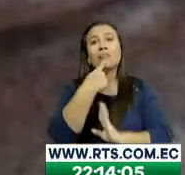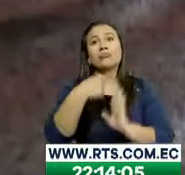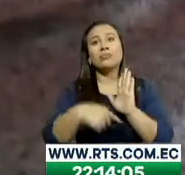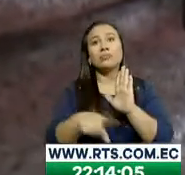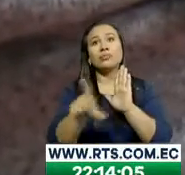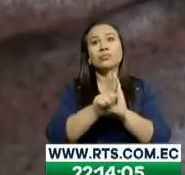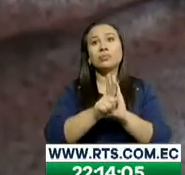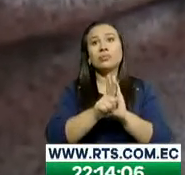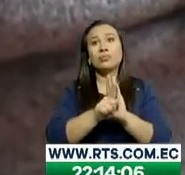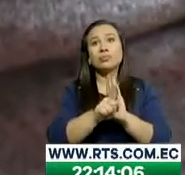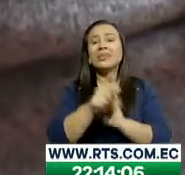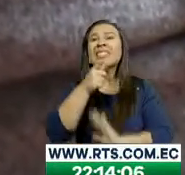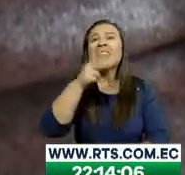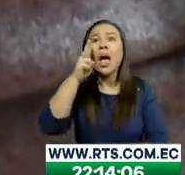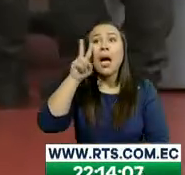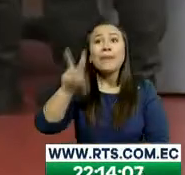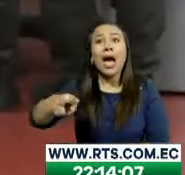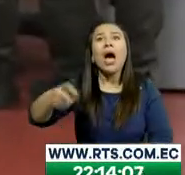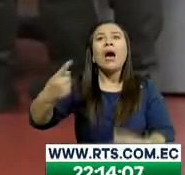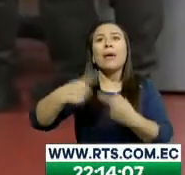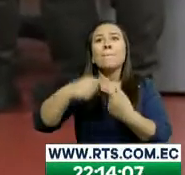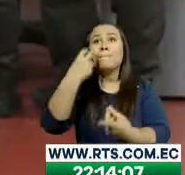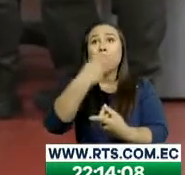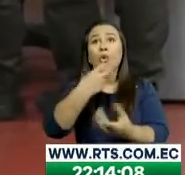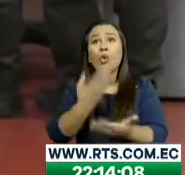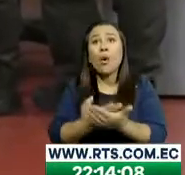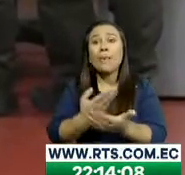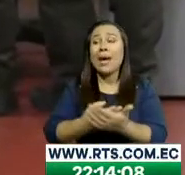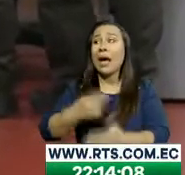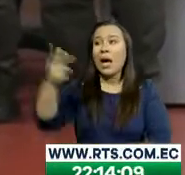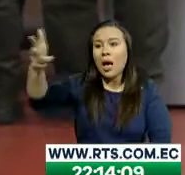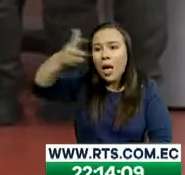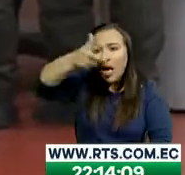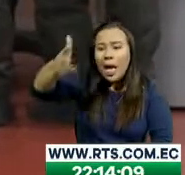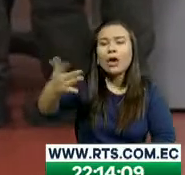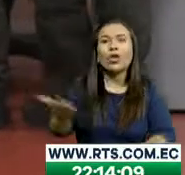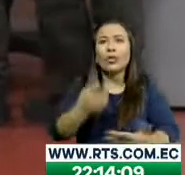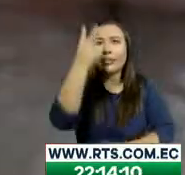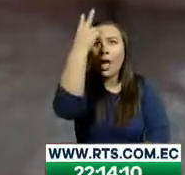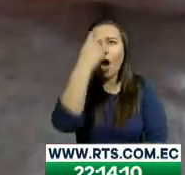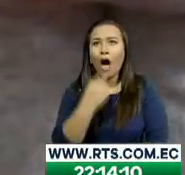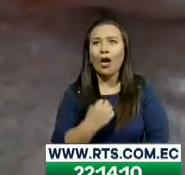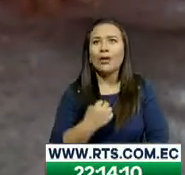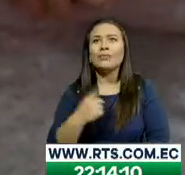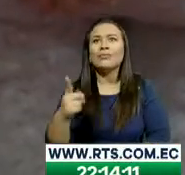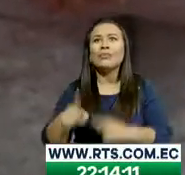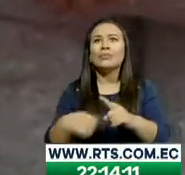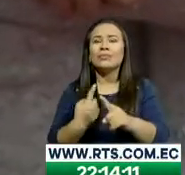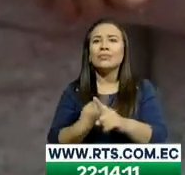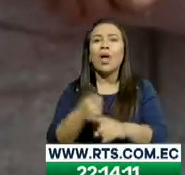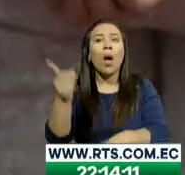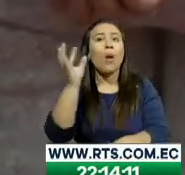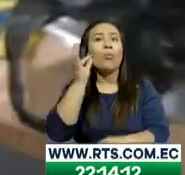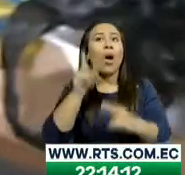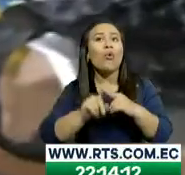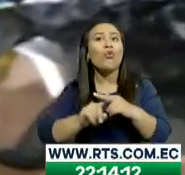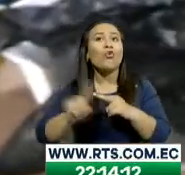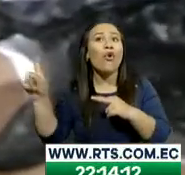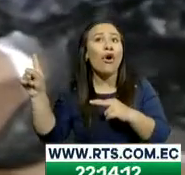fueron captadas por cámaras de seguridad del hotel donde se produjo el robo, en momentos cuando huían del